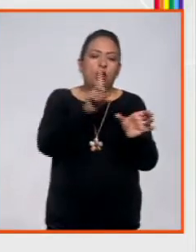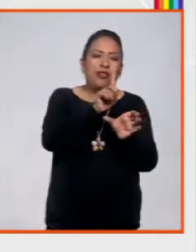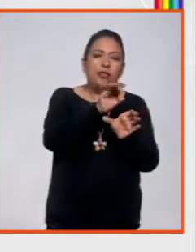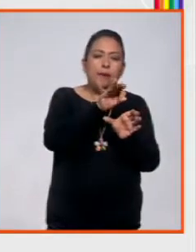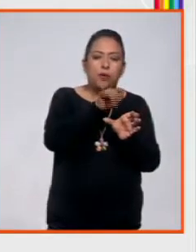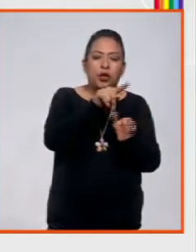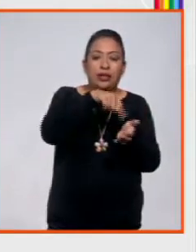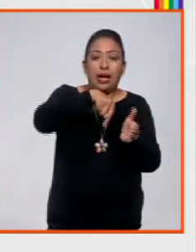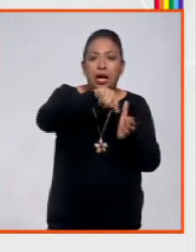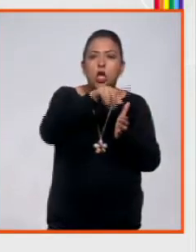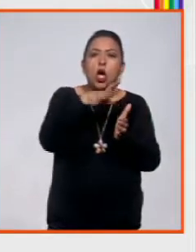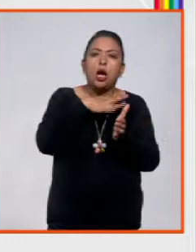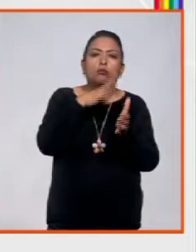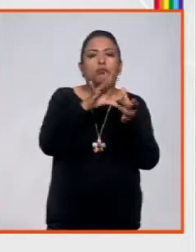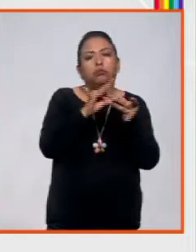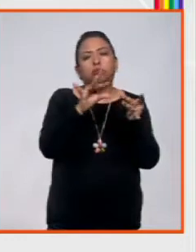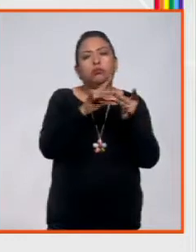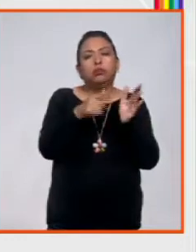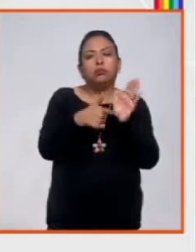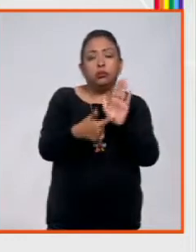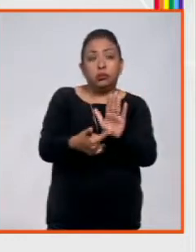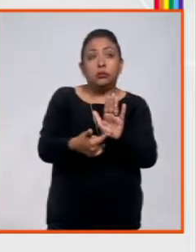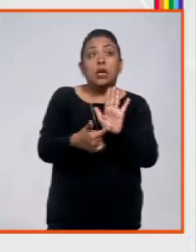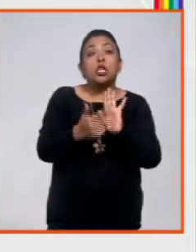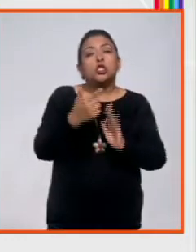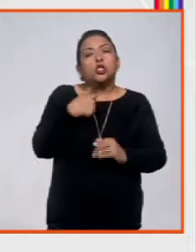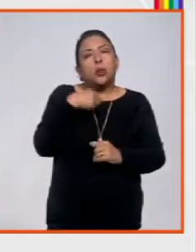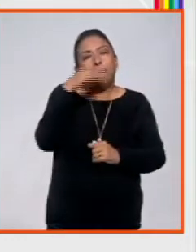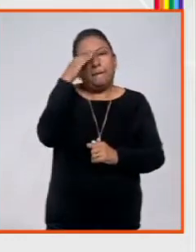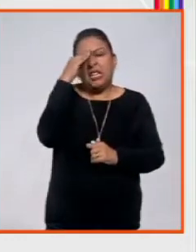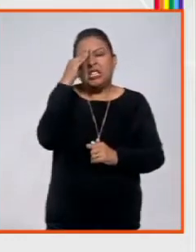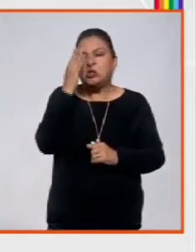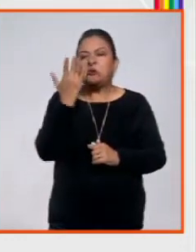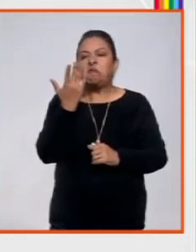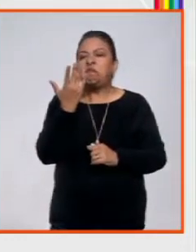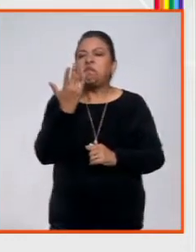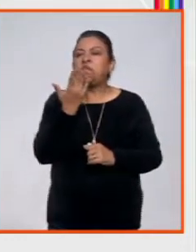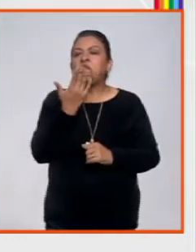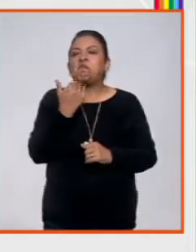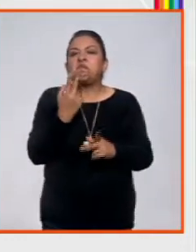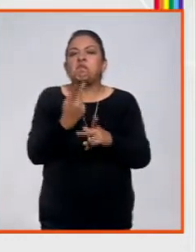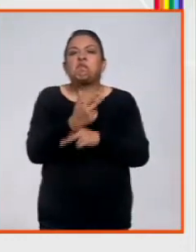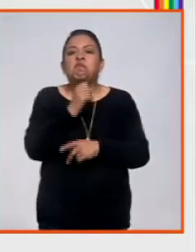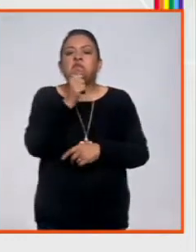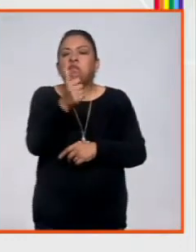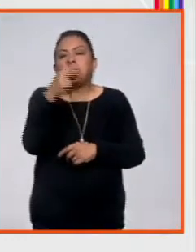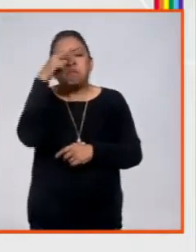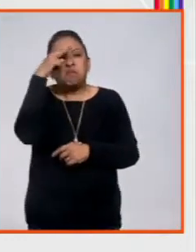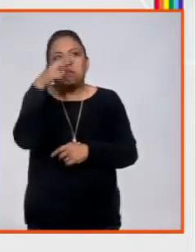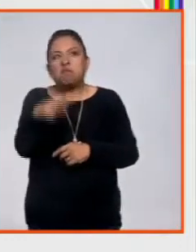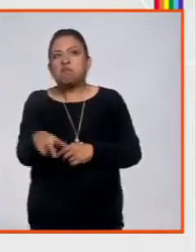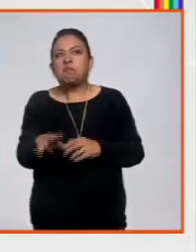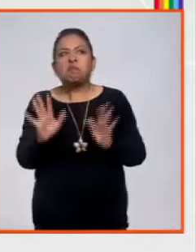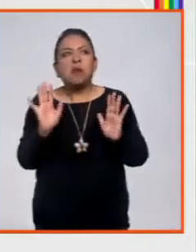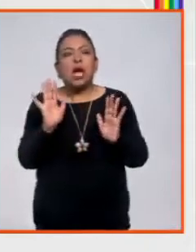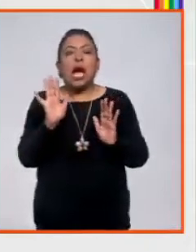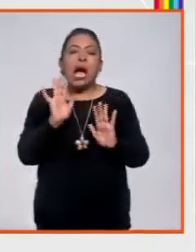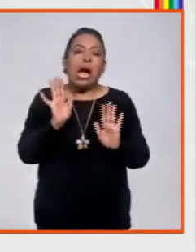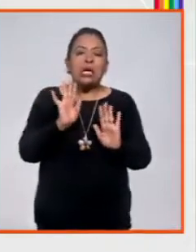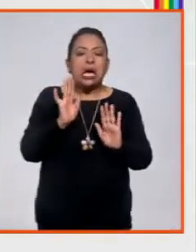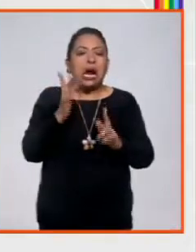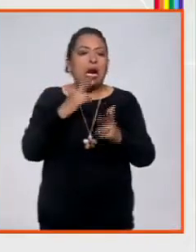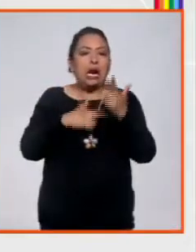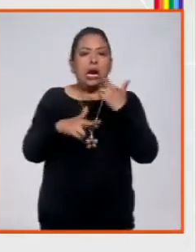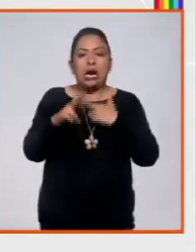que forjan el discurso de estos a mí me parece que no vamos a ver prácticamente a méxico bajando la guardia para